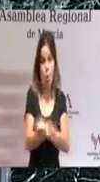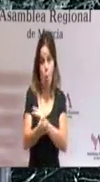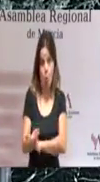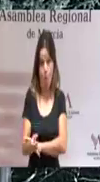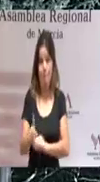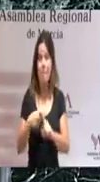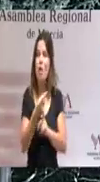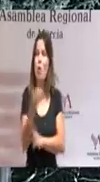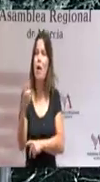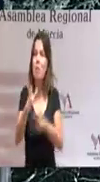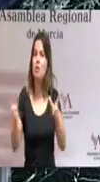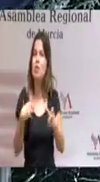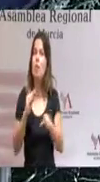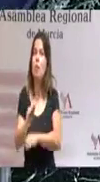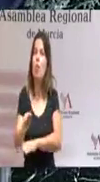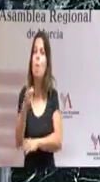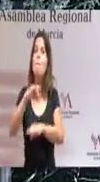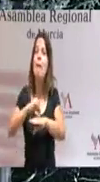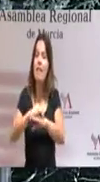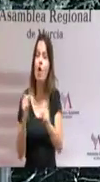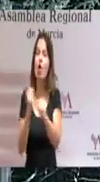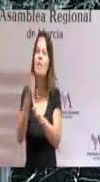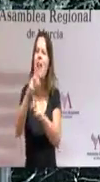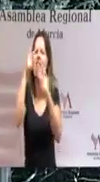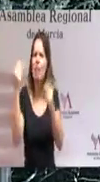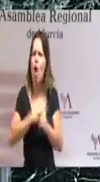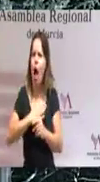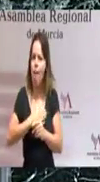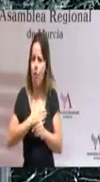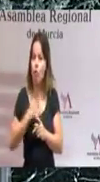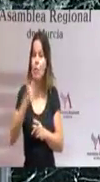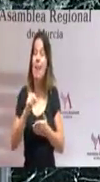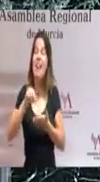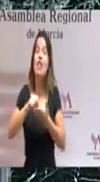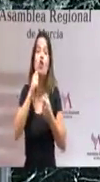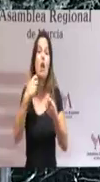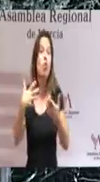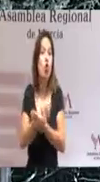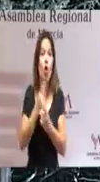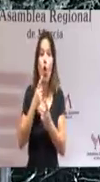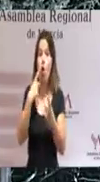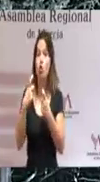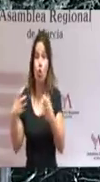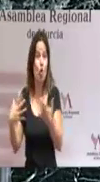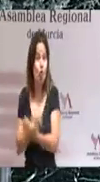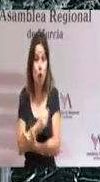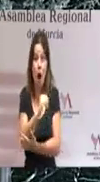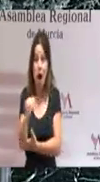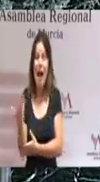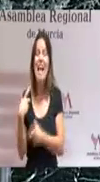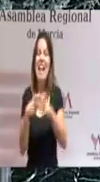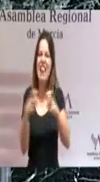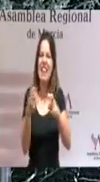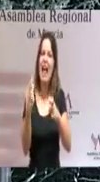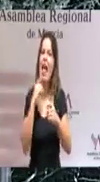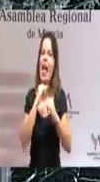Además, cualquier ciudadano tiene asignado un médico y su propio enfermero. Y todos los centros de salud y consultorios de la región ya tienen receta